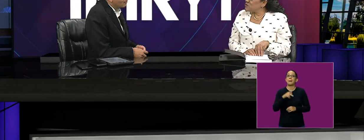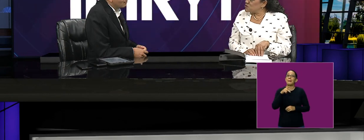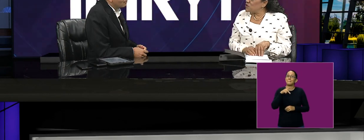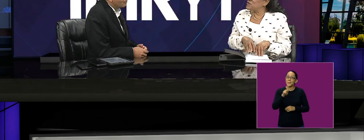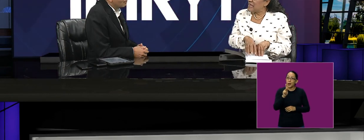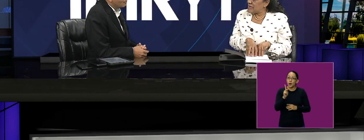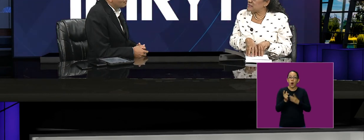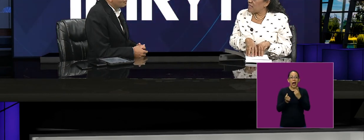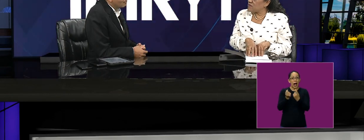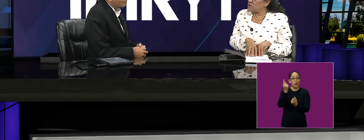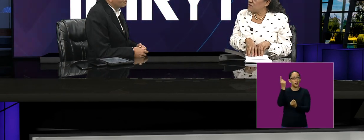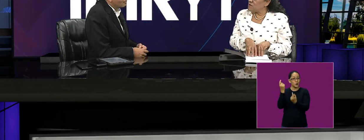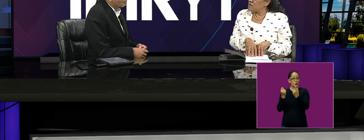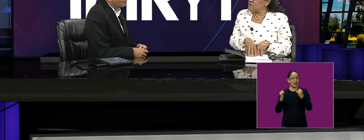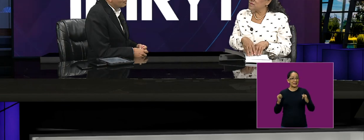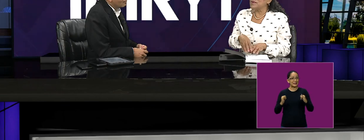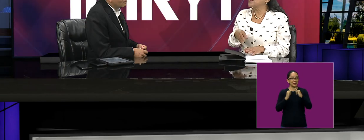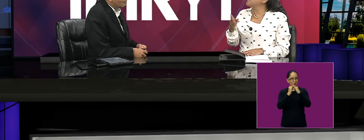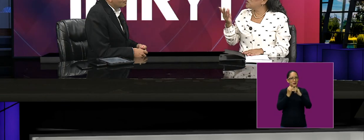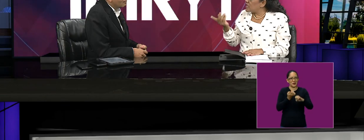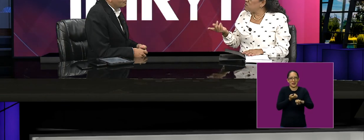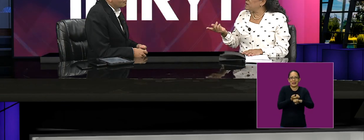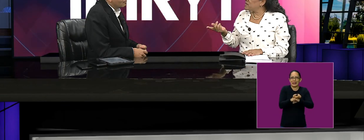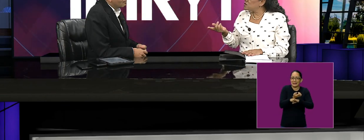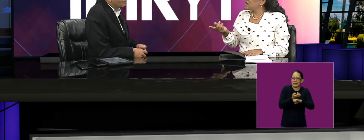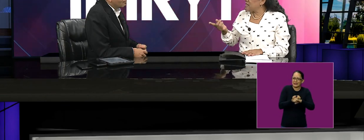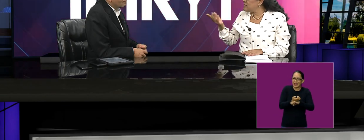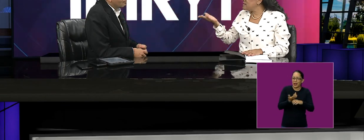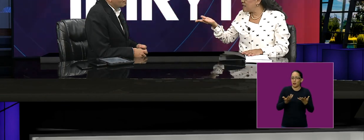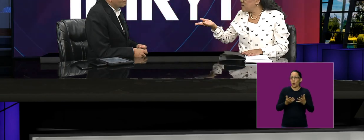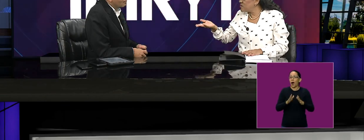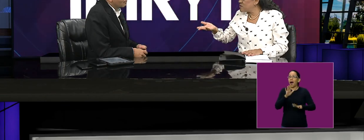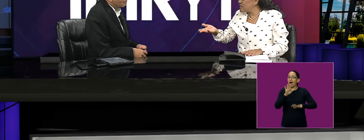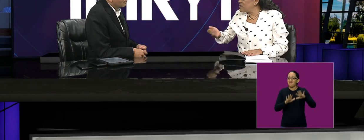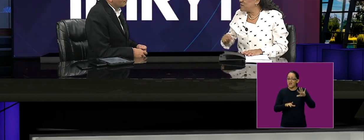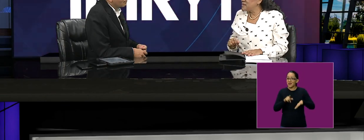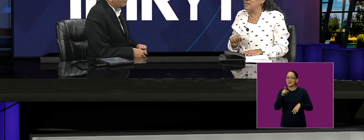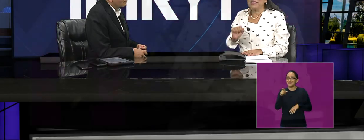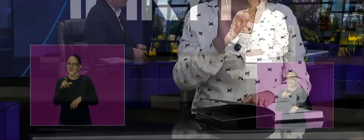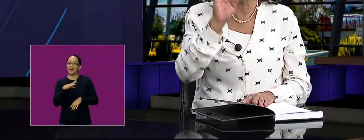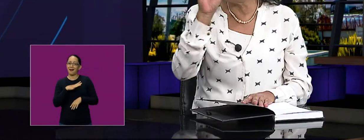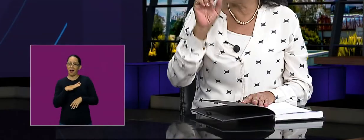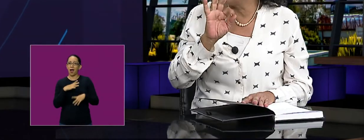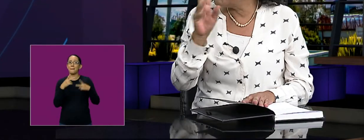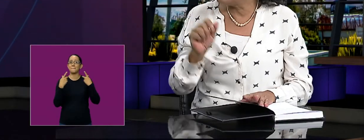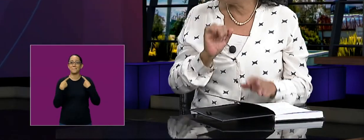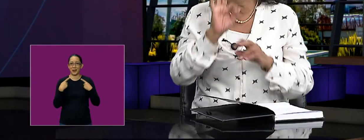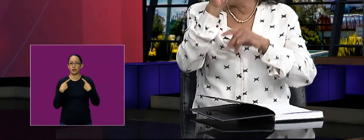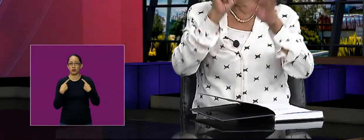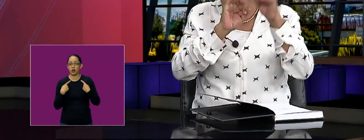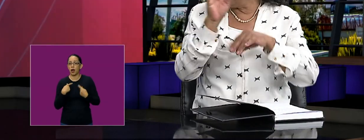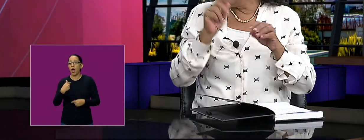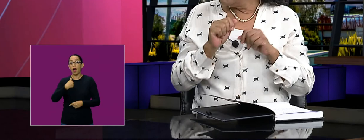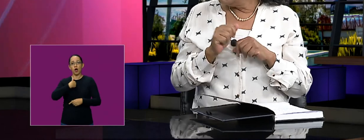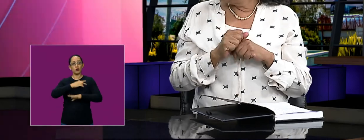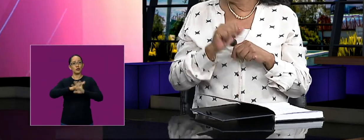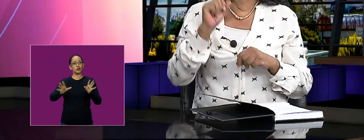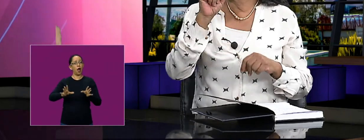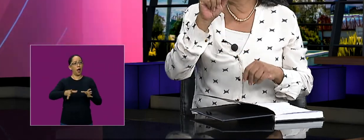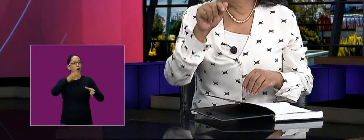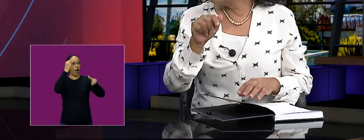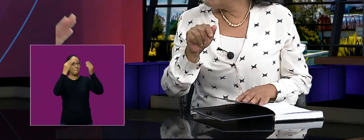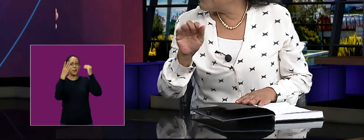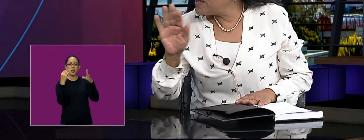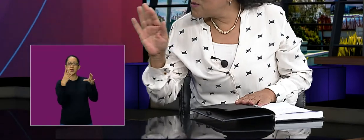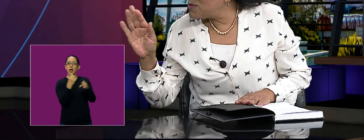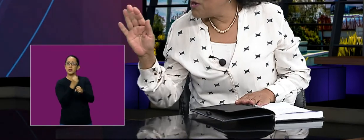determinada institución del estado, como que hay una persona que dice, como te digo, me dicen, ya aprendí a hablar mudito, yo ya sé. Representantes